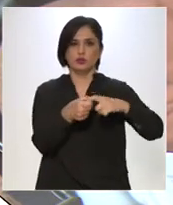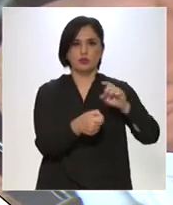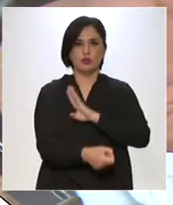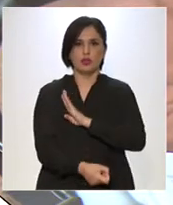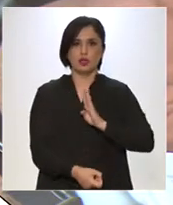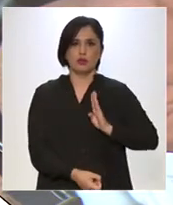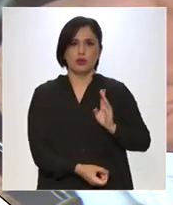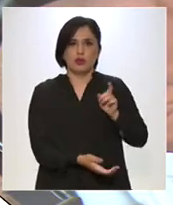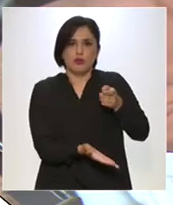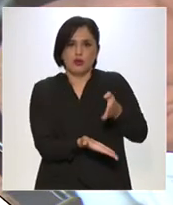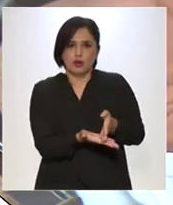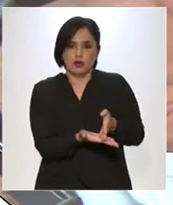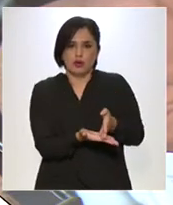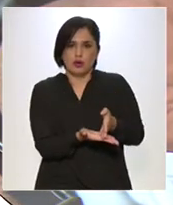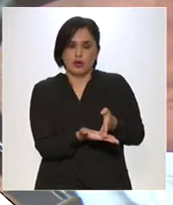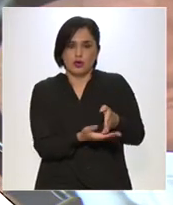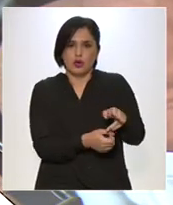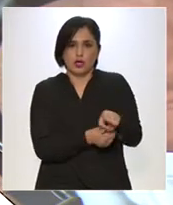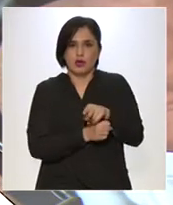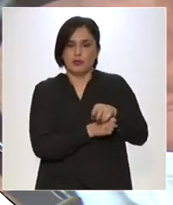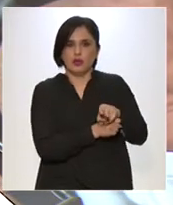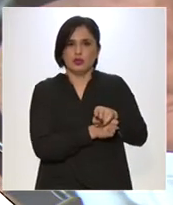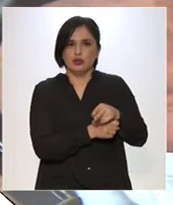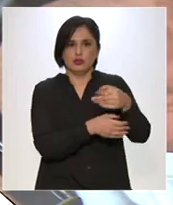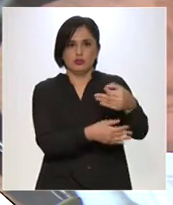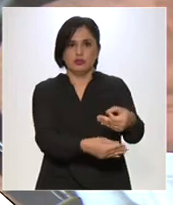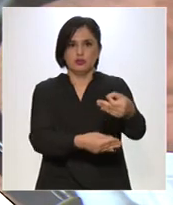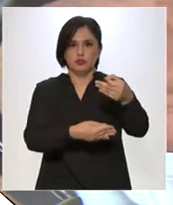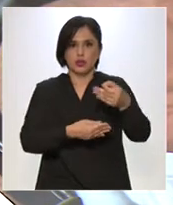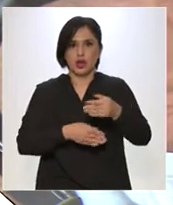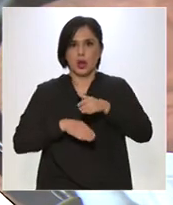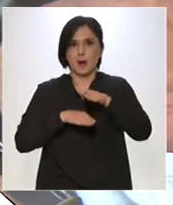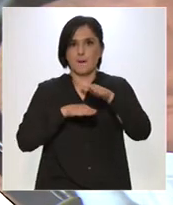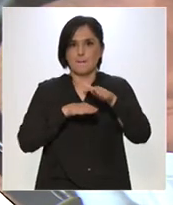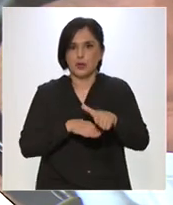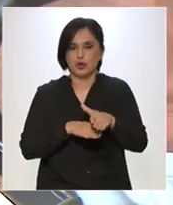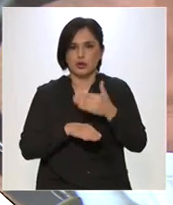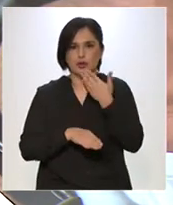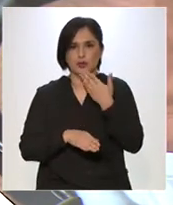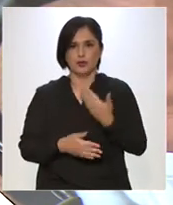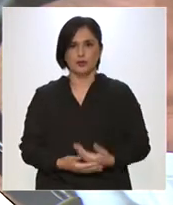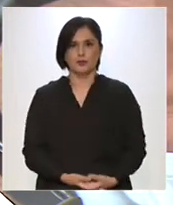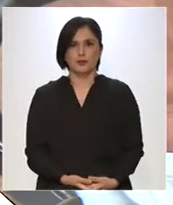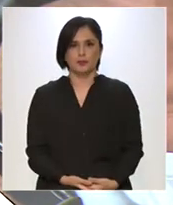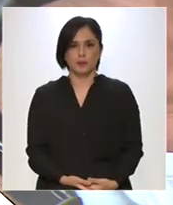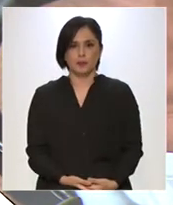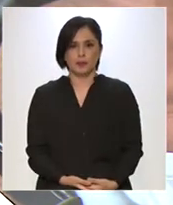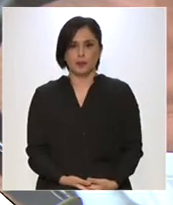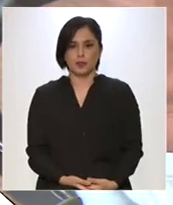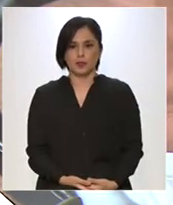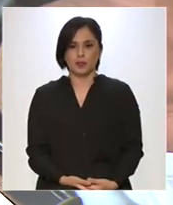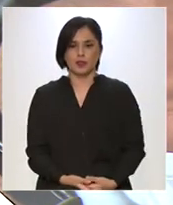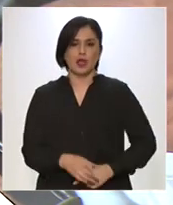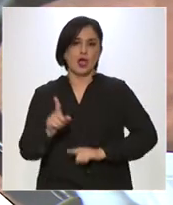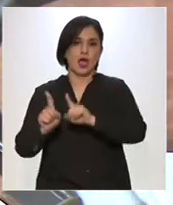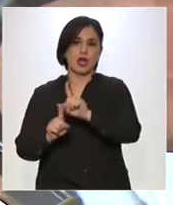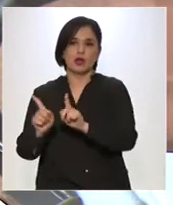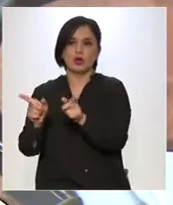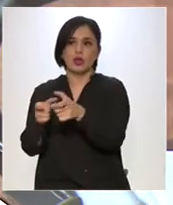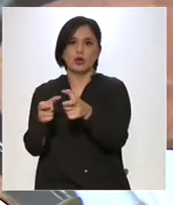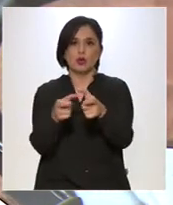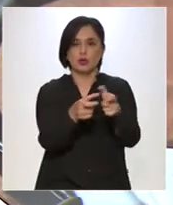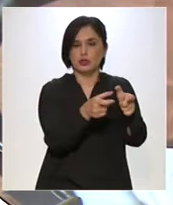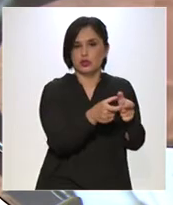y se obligó al órgano de la Administración a entregarles apoyo administrativo. En algunas comisiones, como